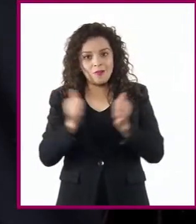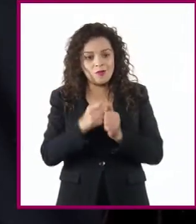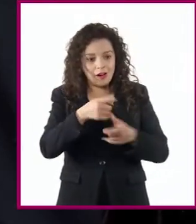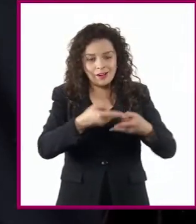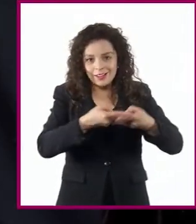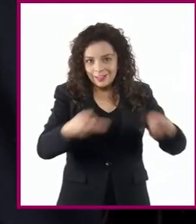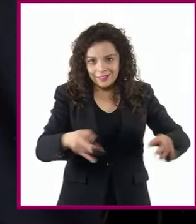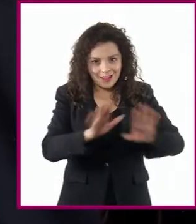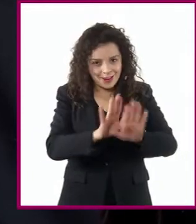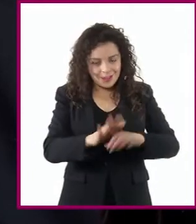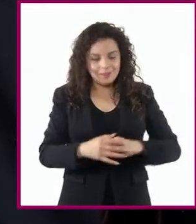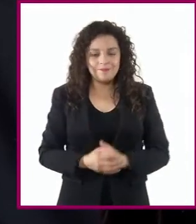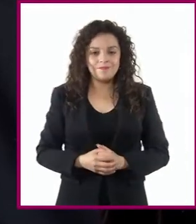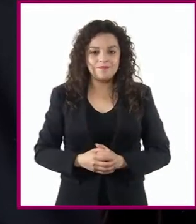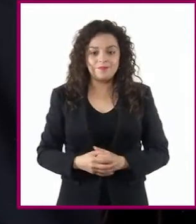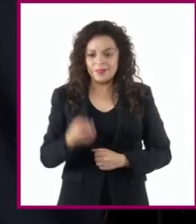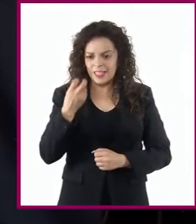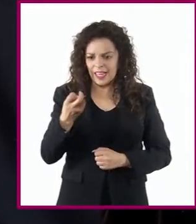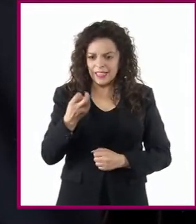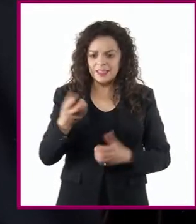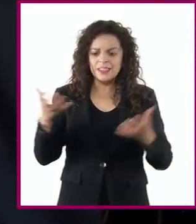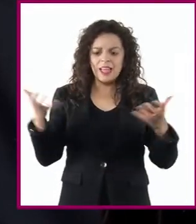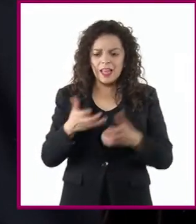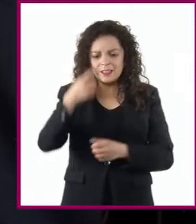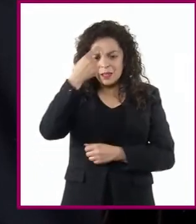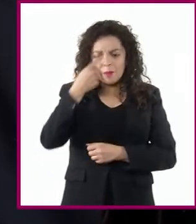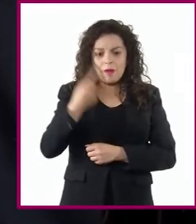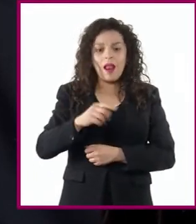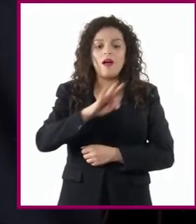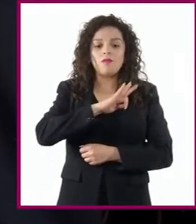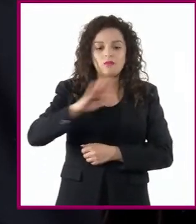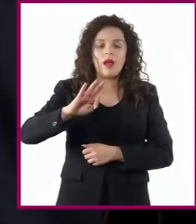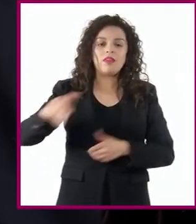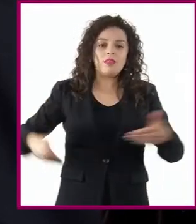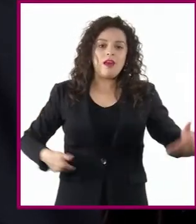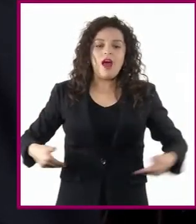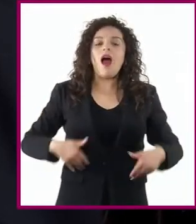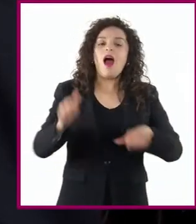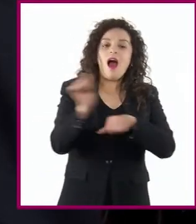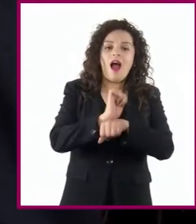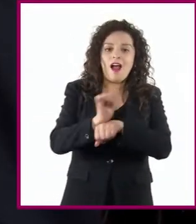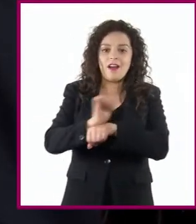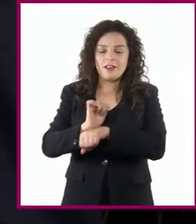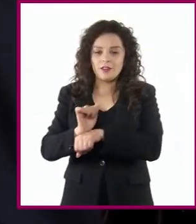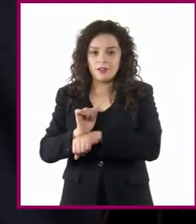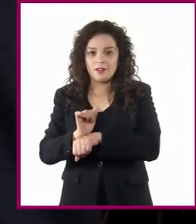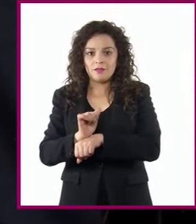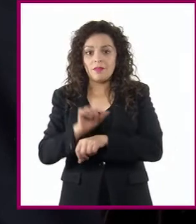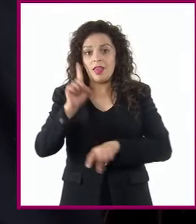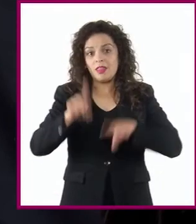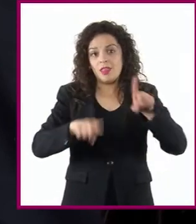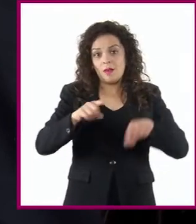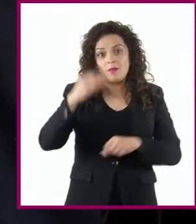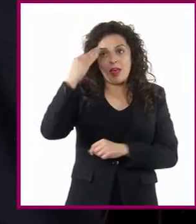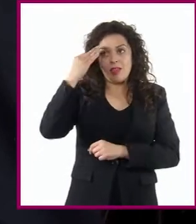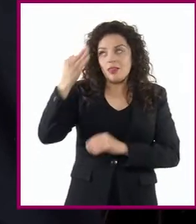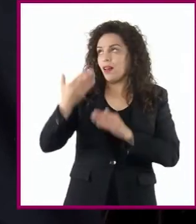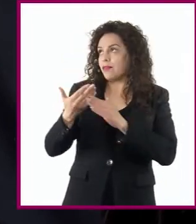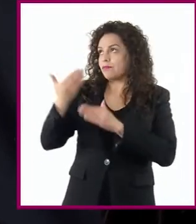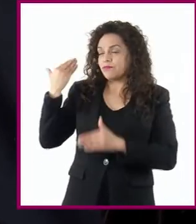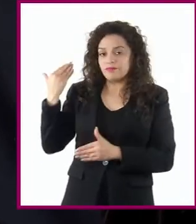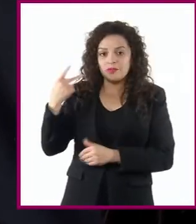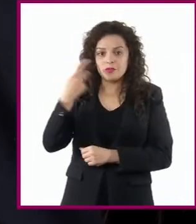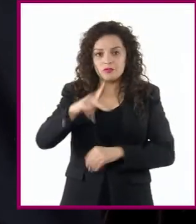están construidos para ser actuados y sus componentes pueden variar según la época, el estilo al